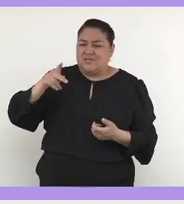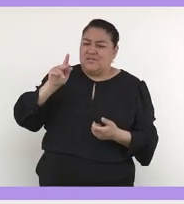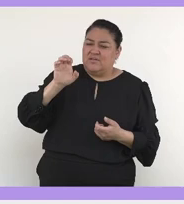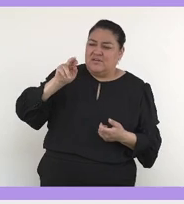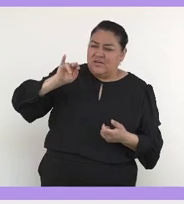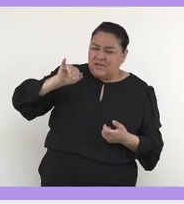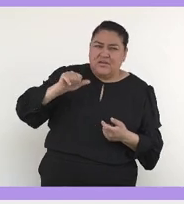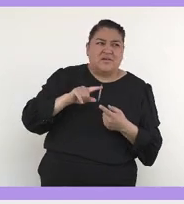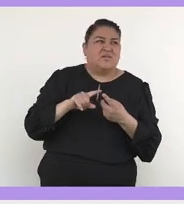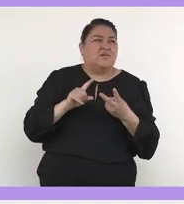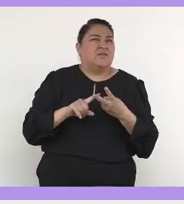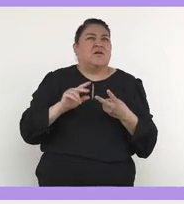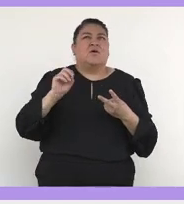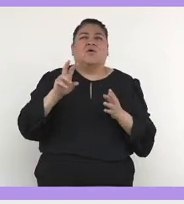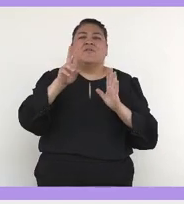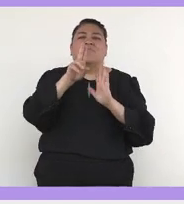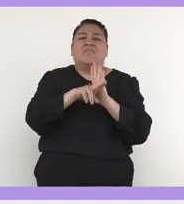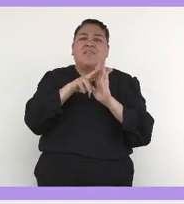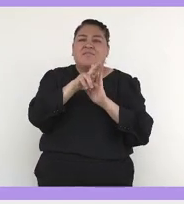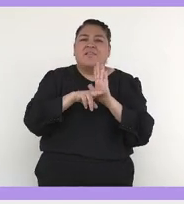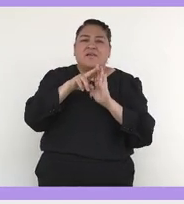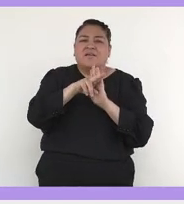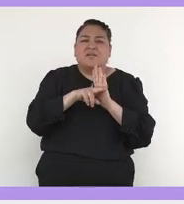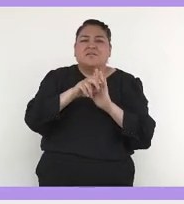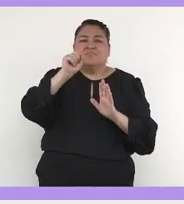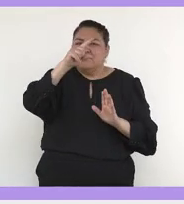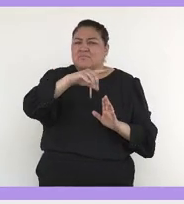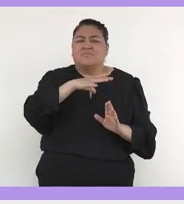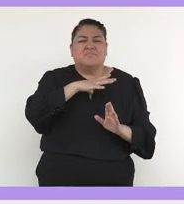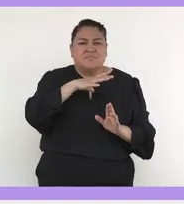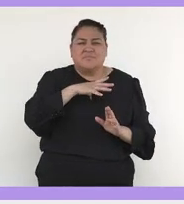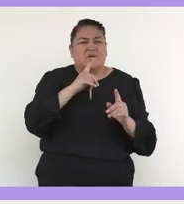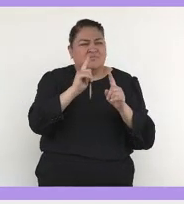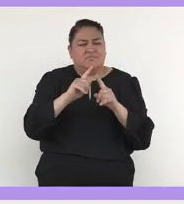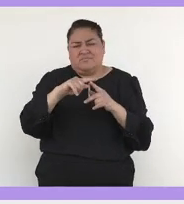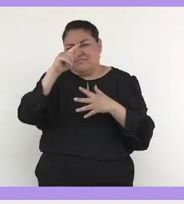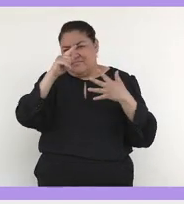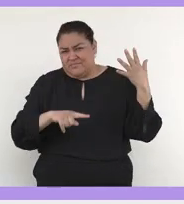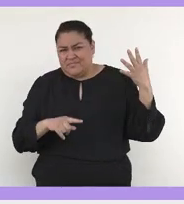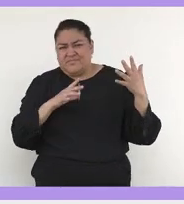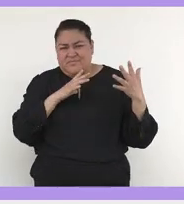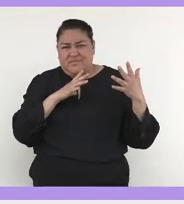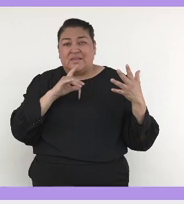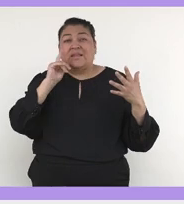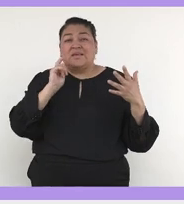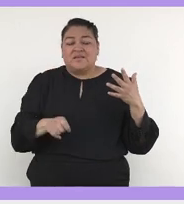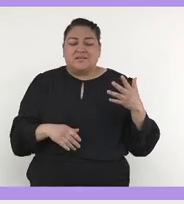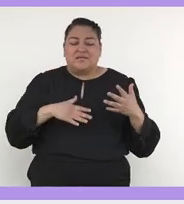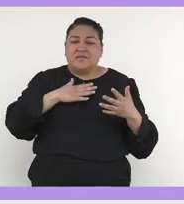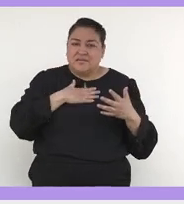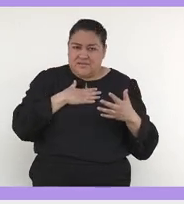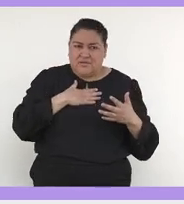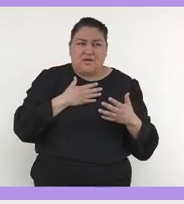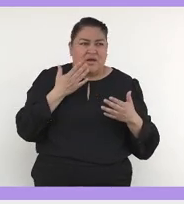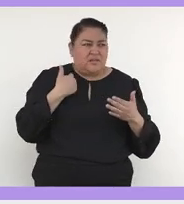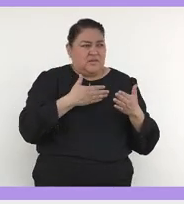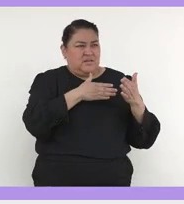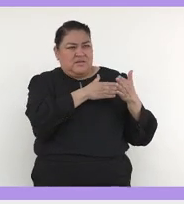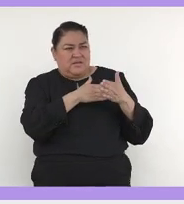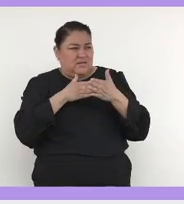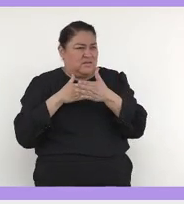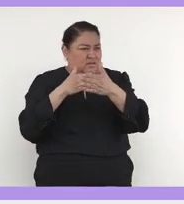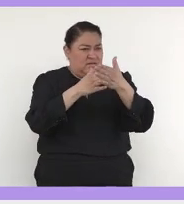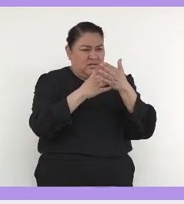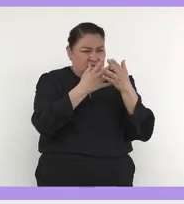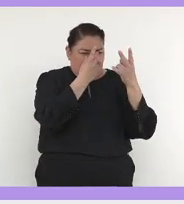o en series de Netflix o sea simplemente De pronto es las puertas que yo encontré cerradas las he intentado